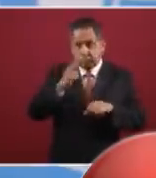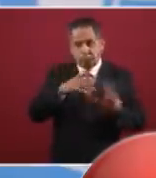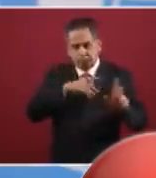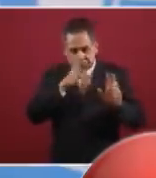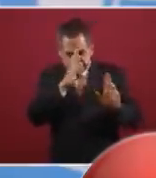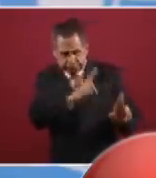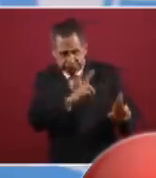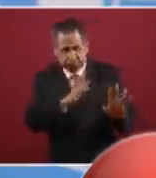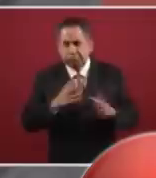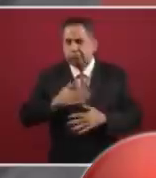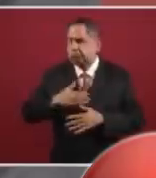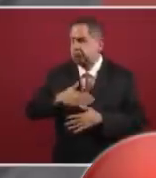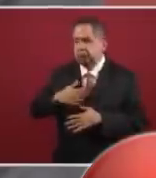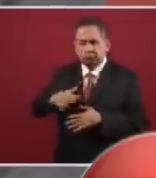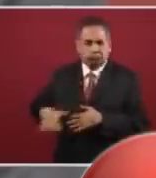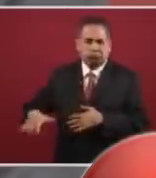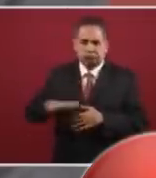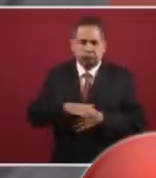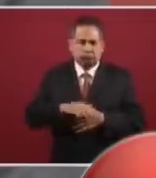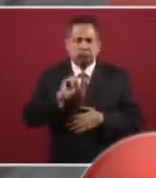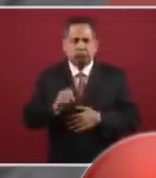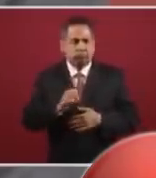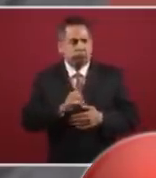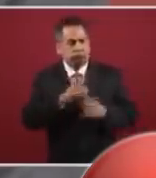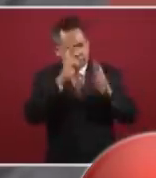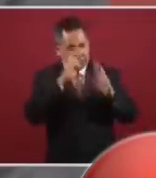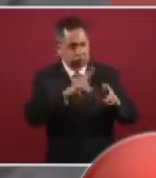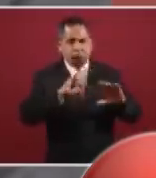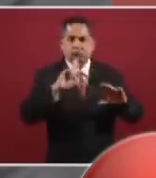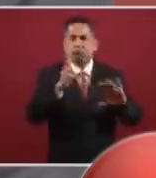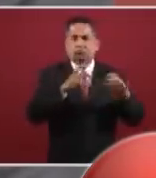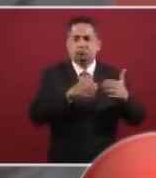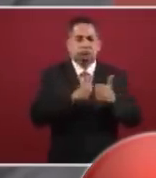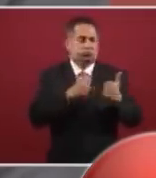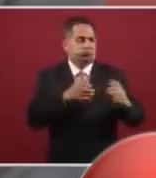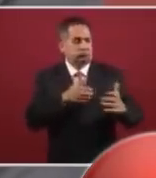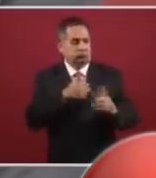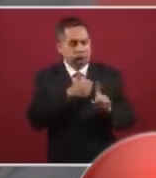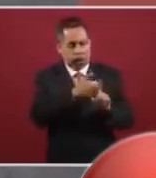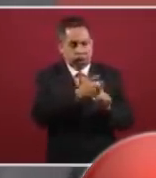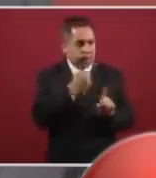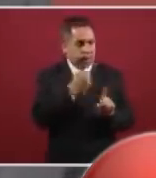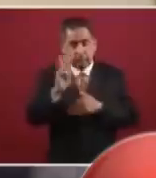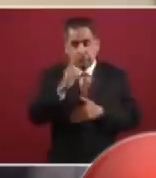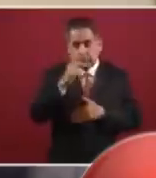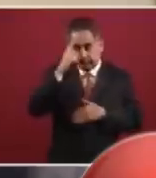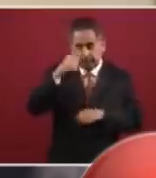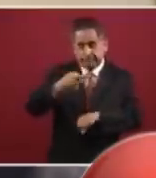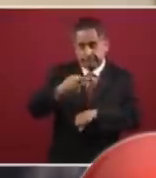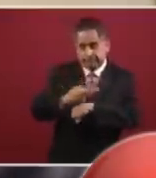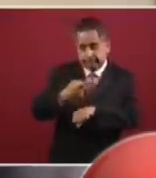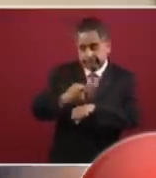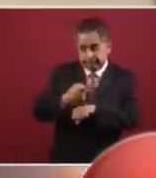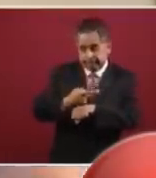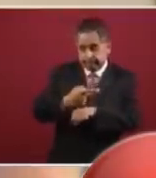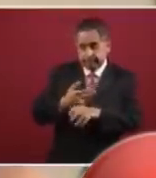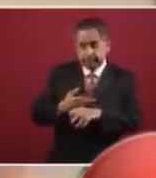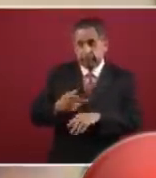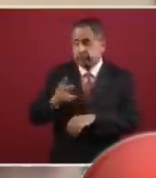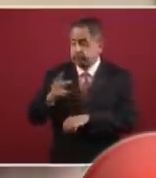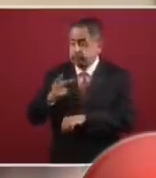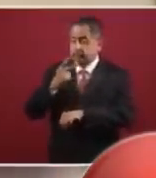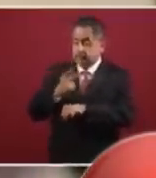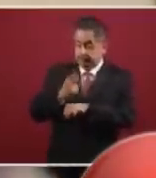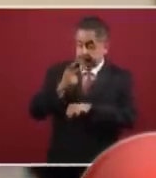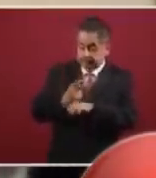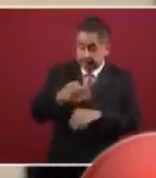Nosotros vamos a garantizar la autonomía de las universidades. Acerca de… Y ya quien aprueba el